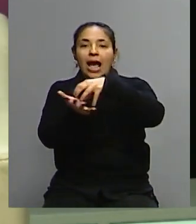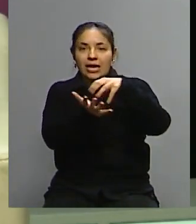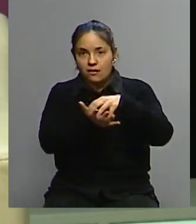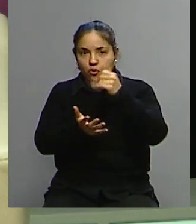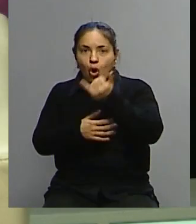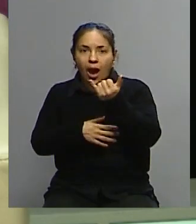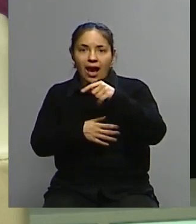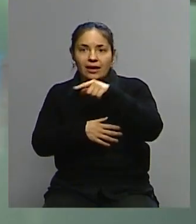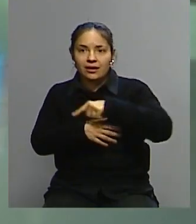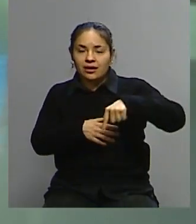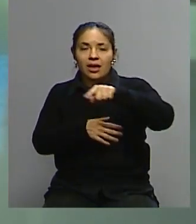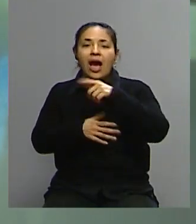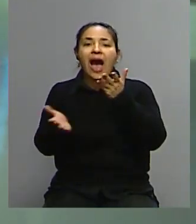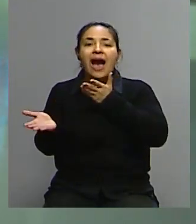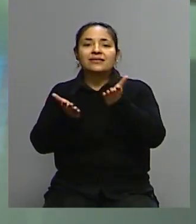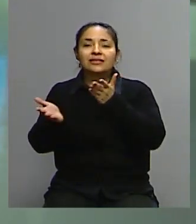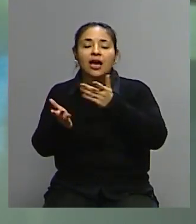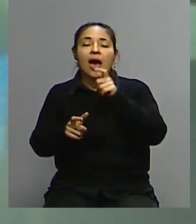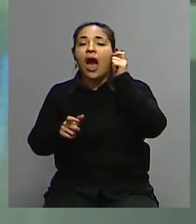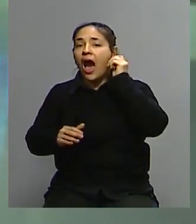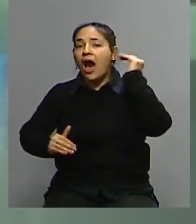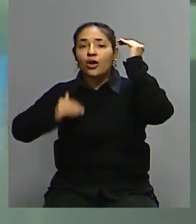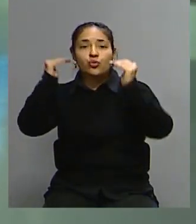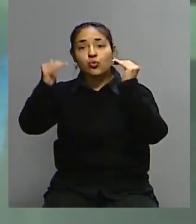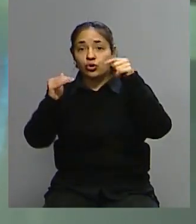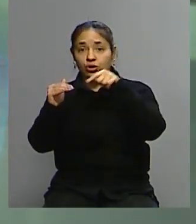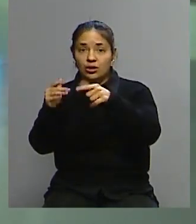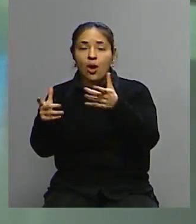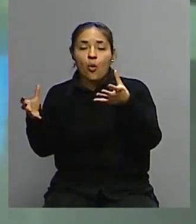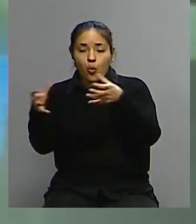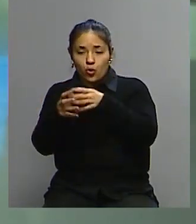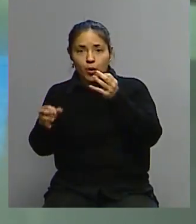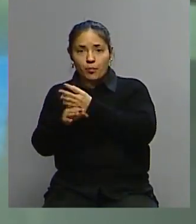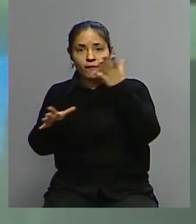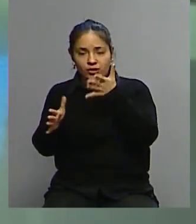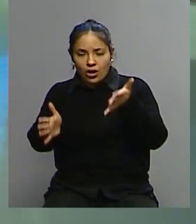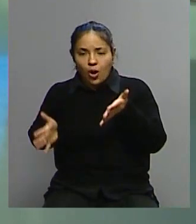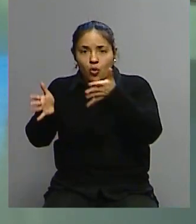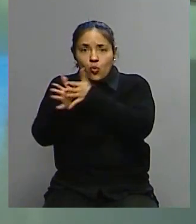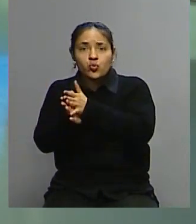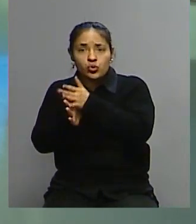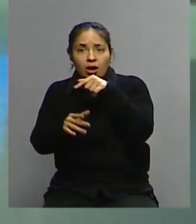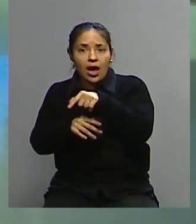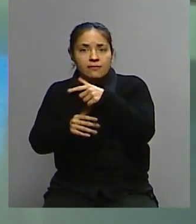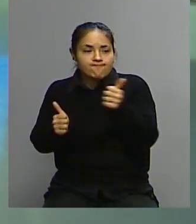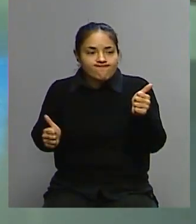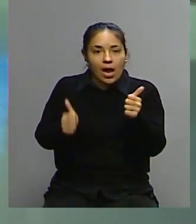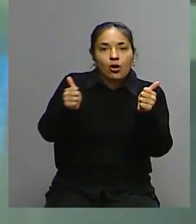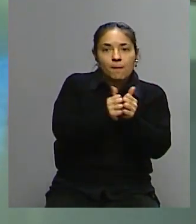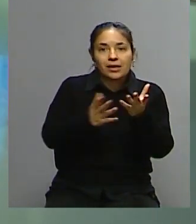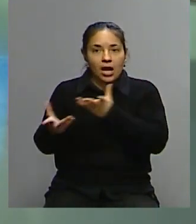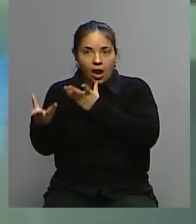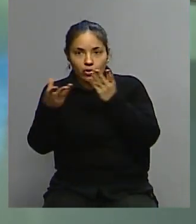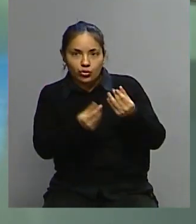Adultos Mayores recibe exposiciones y tiene un equipo interdisciplinar que acompaña en este tipo de situaciones y hace